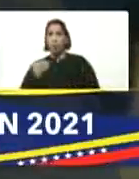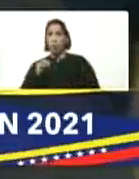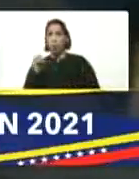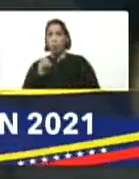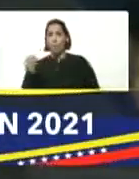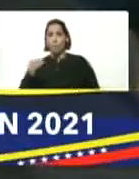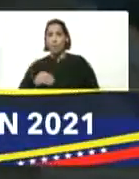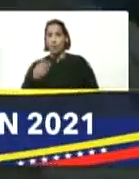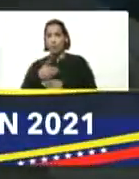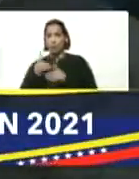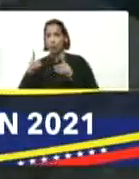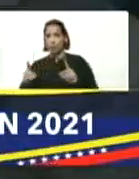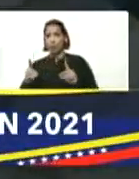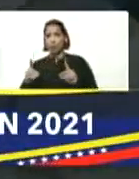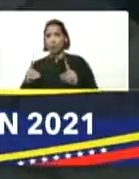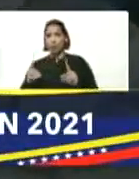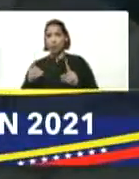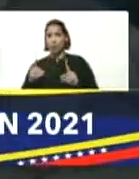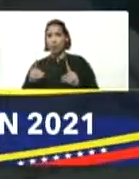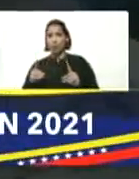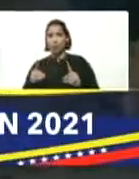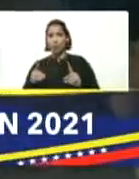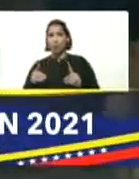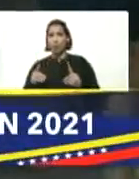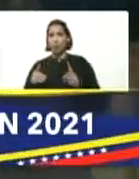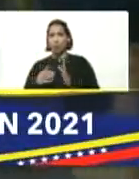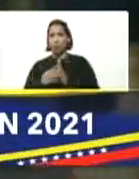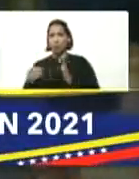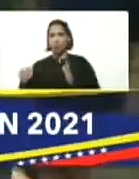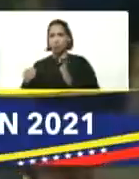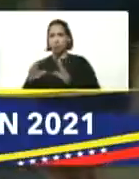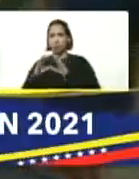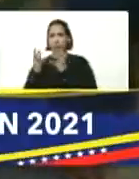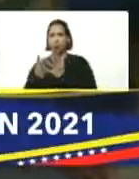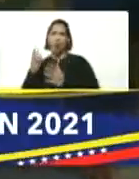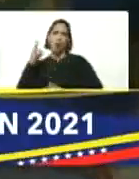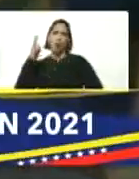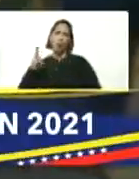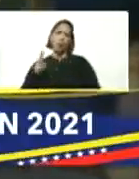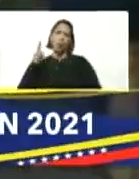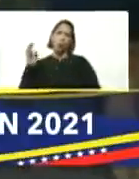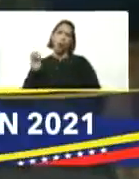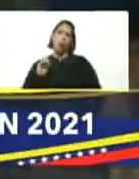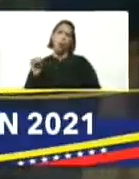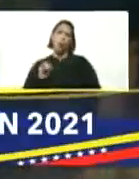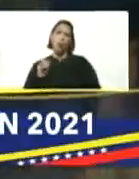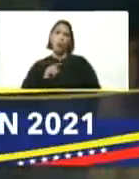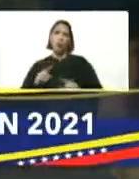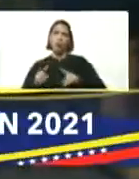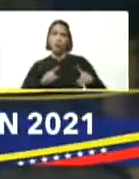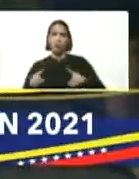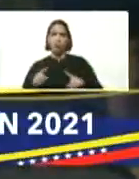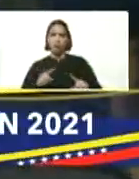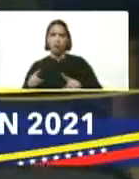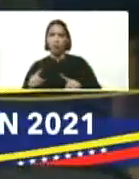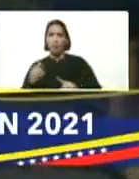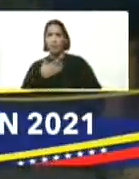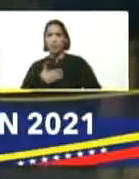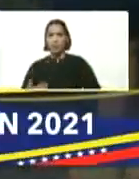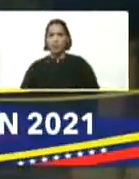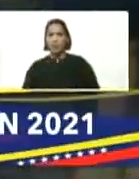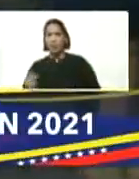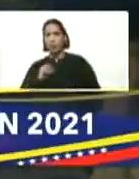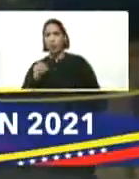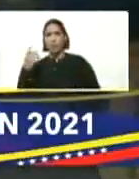democracia la República globalizada de Uruguay, tal como la gobierna el presidente Lacalle, o la